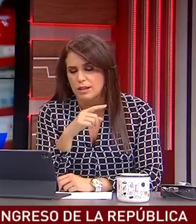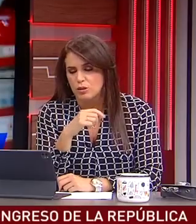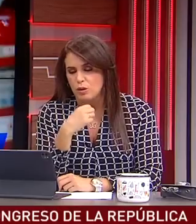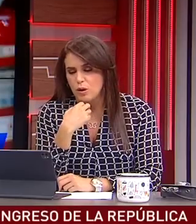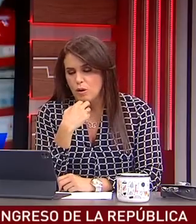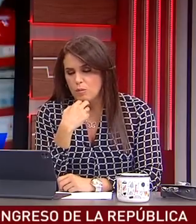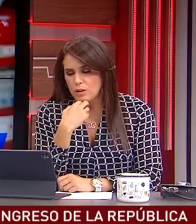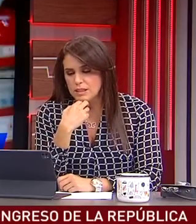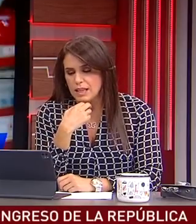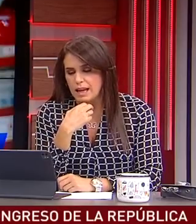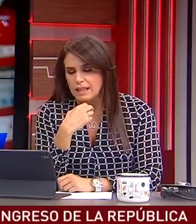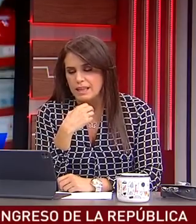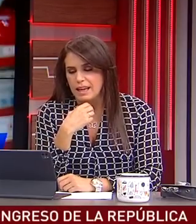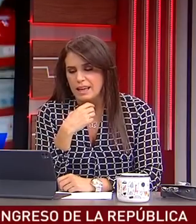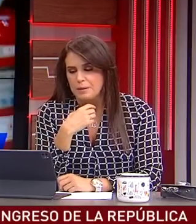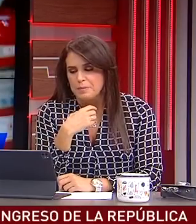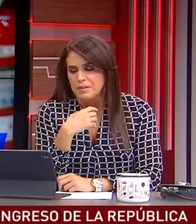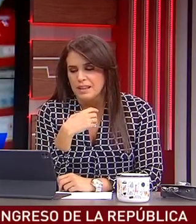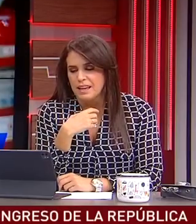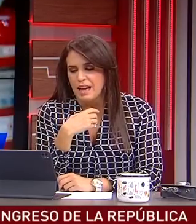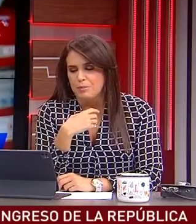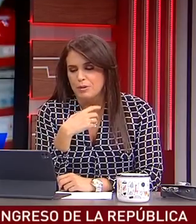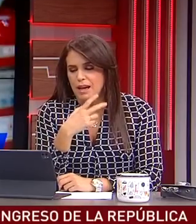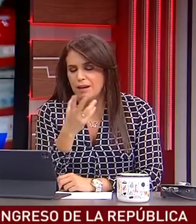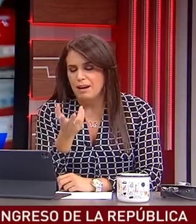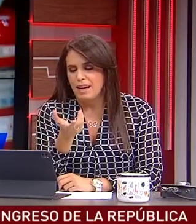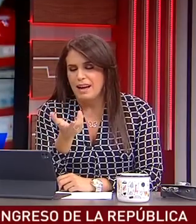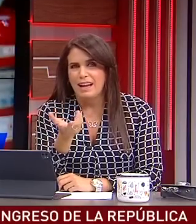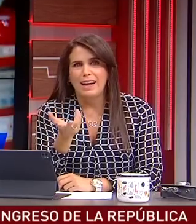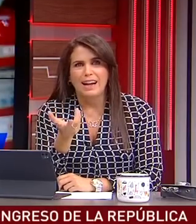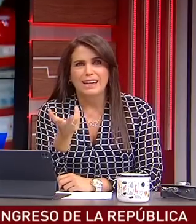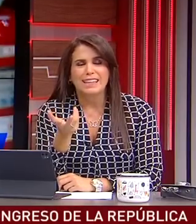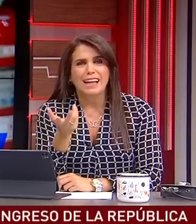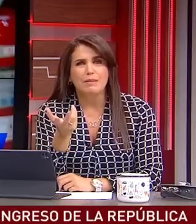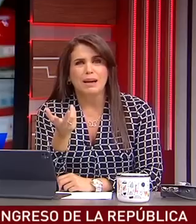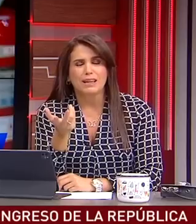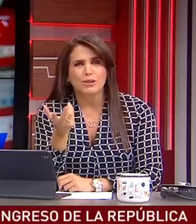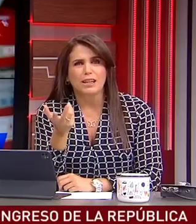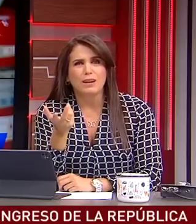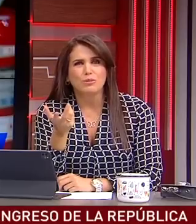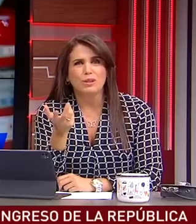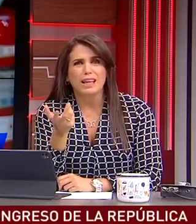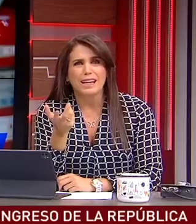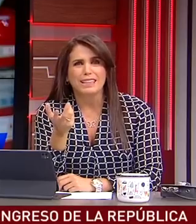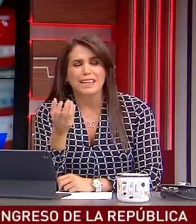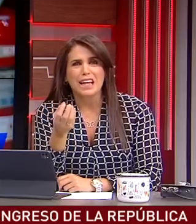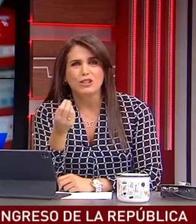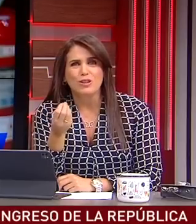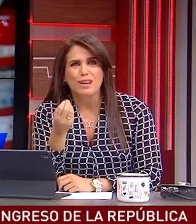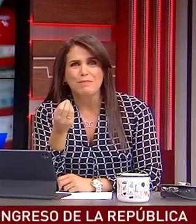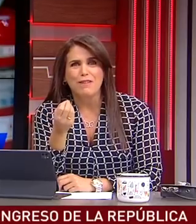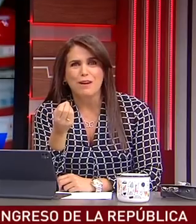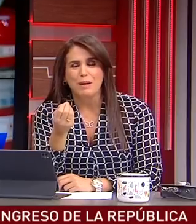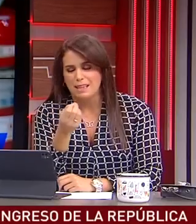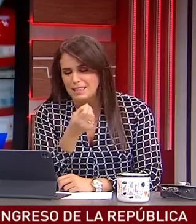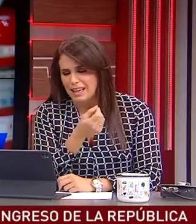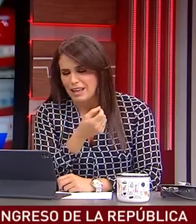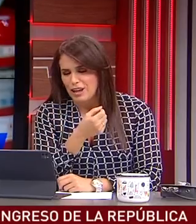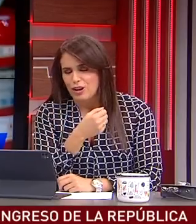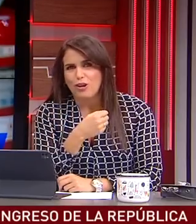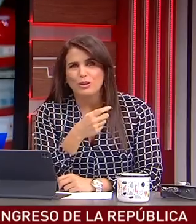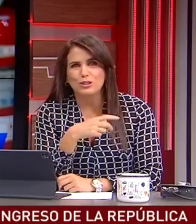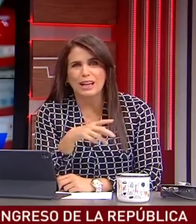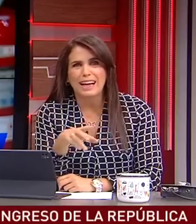desarticuló el brazo policial que apoyaba a la alcaldía de Lima. Recordarán ustedes que tenían toda una mafia para